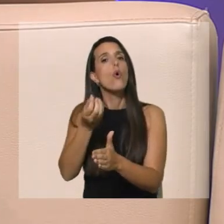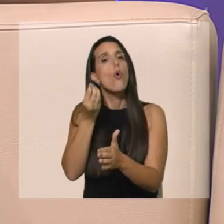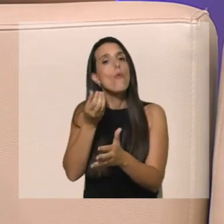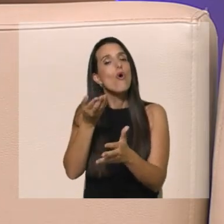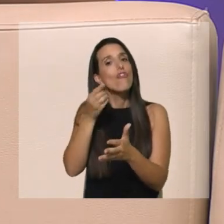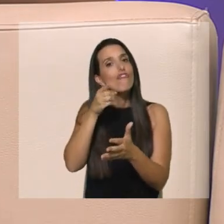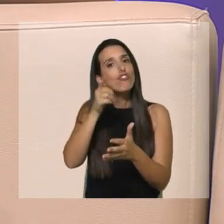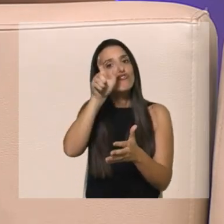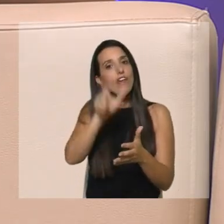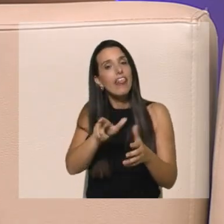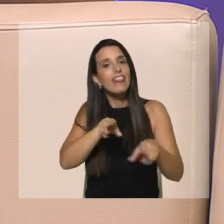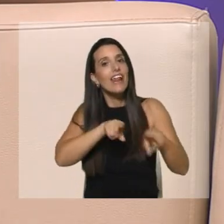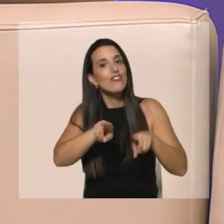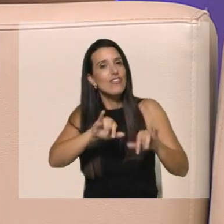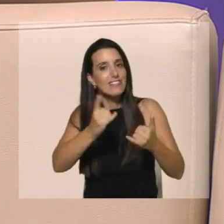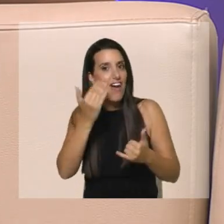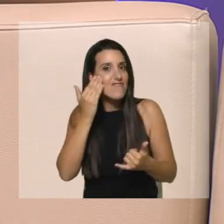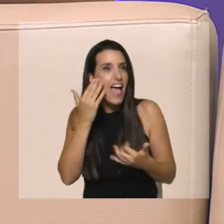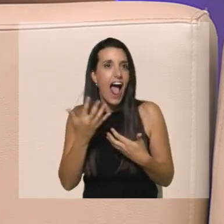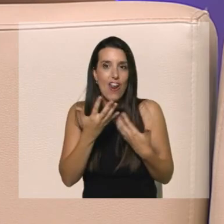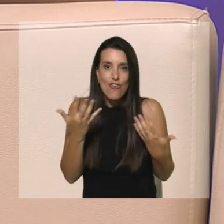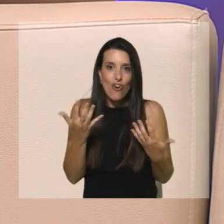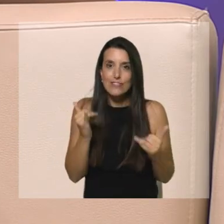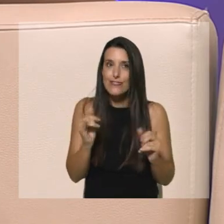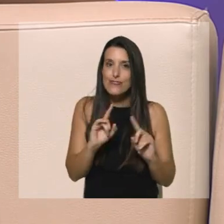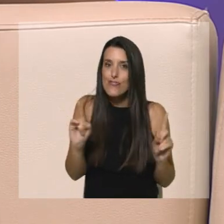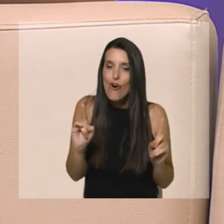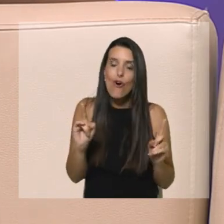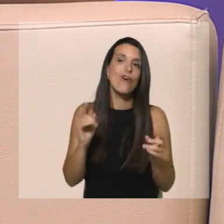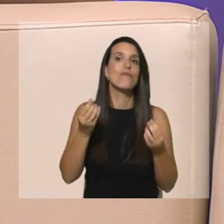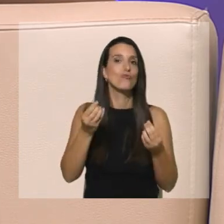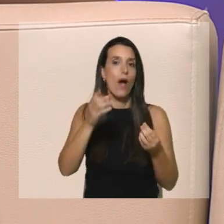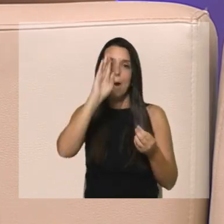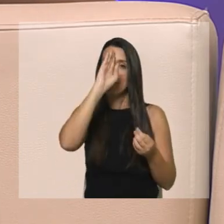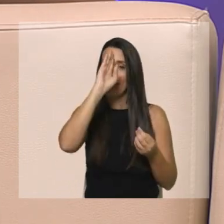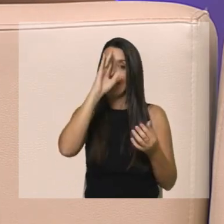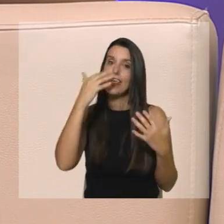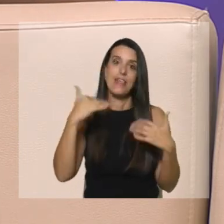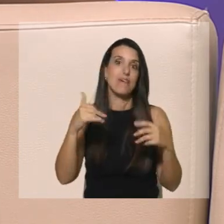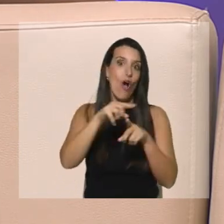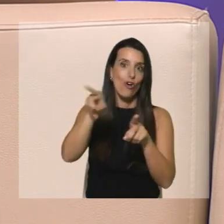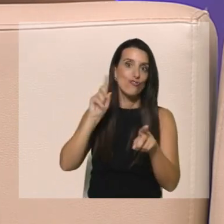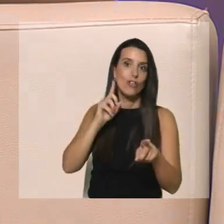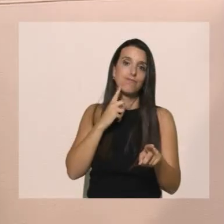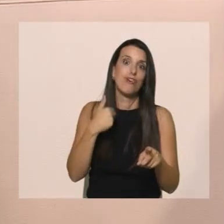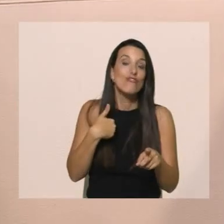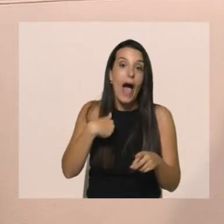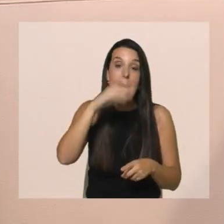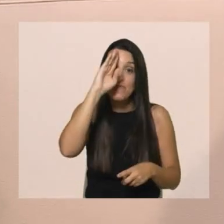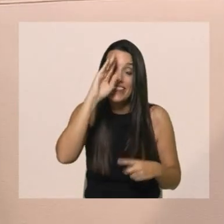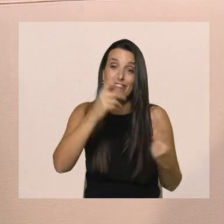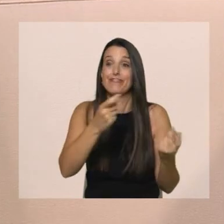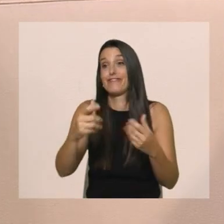para vos? ¿Lo tenías presente? ¿Era algo que no tenías presente? Me imagino que aprendiste muchísimo con ellos. Bueno, un montón. Entre los